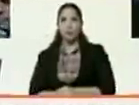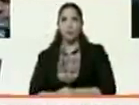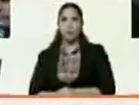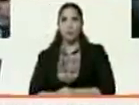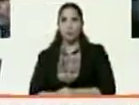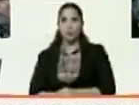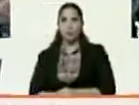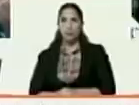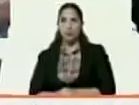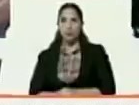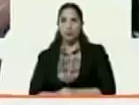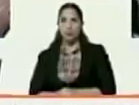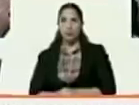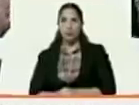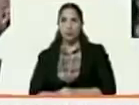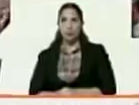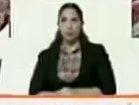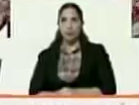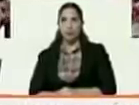seco.